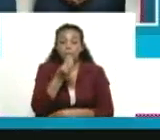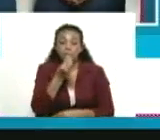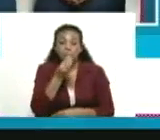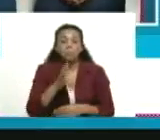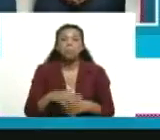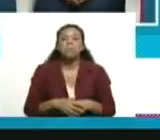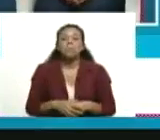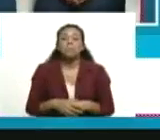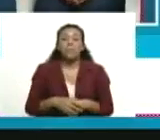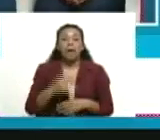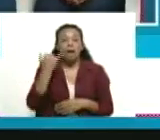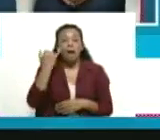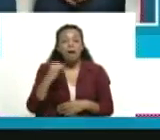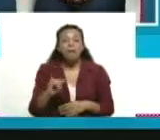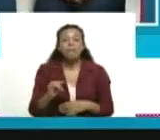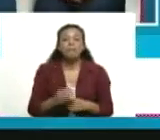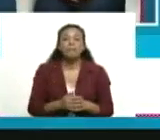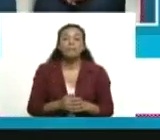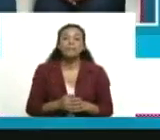allí